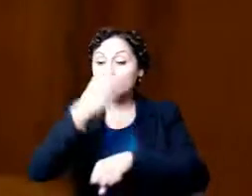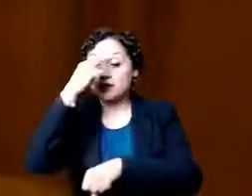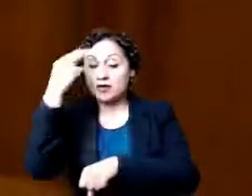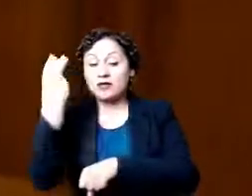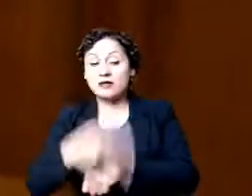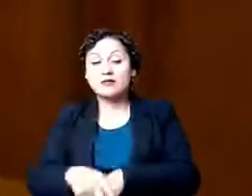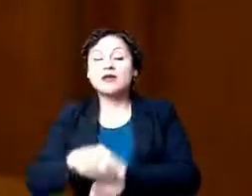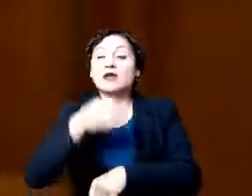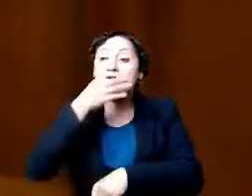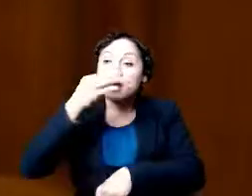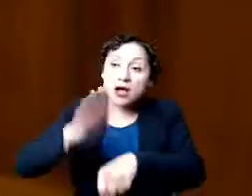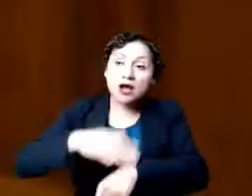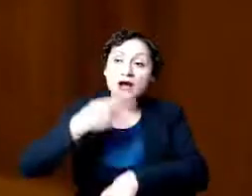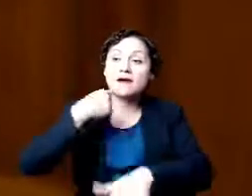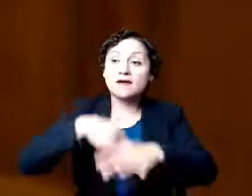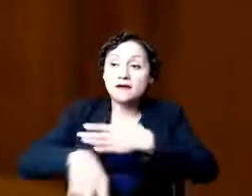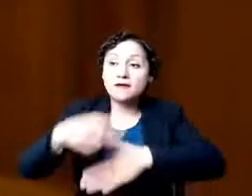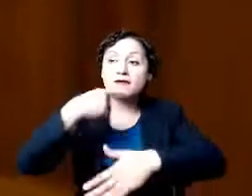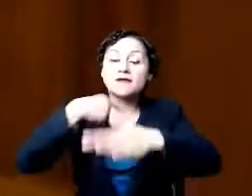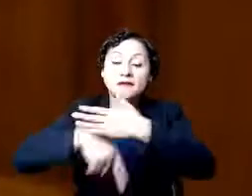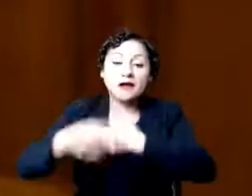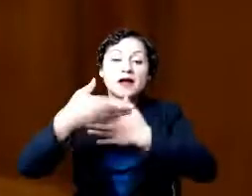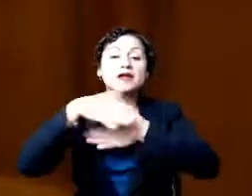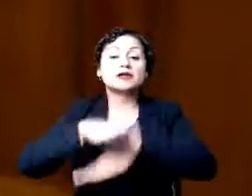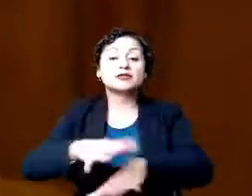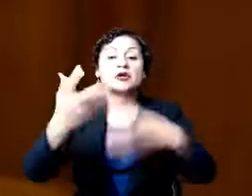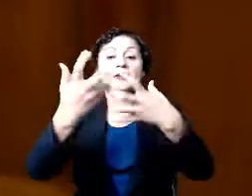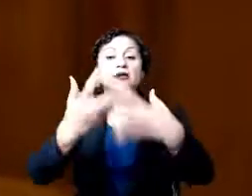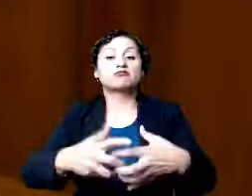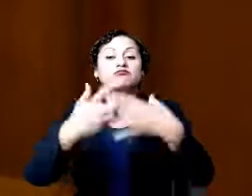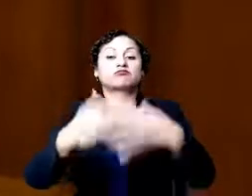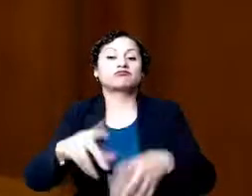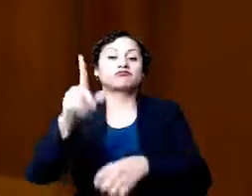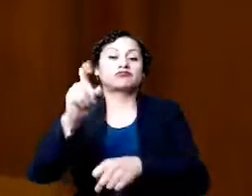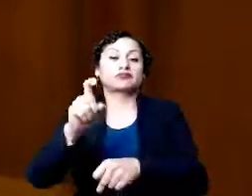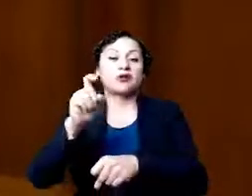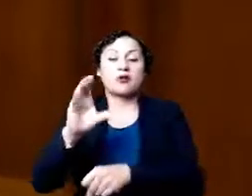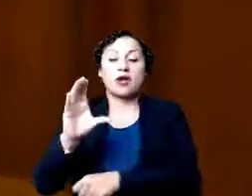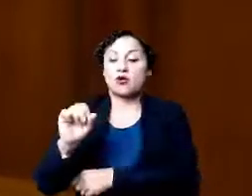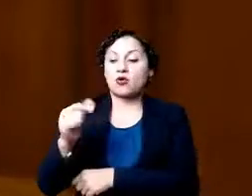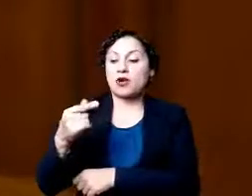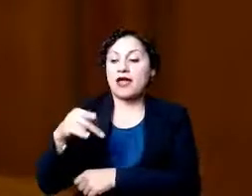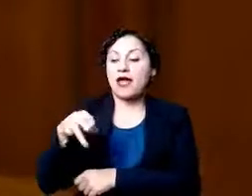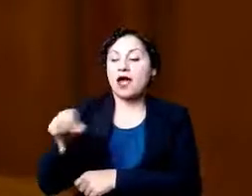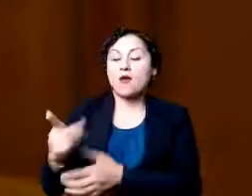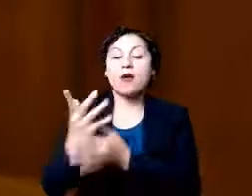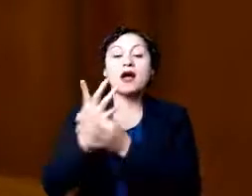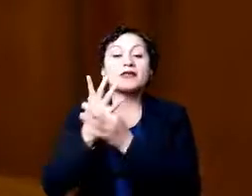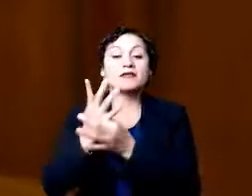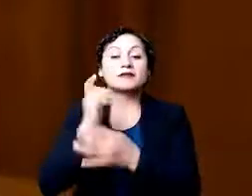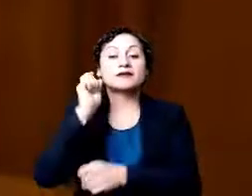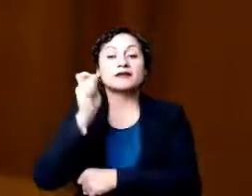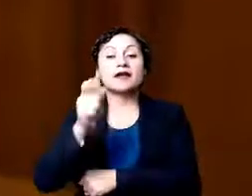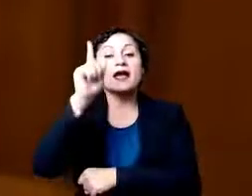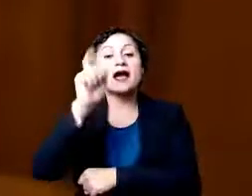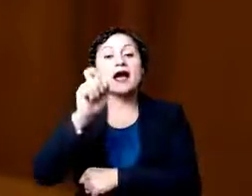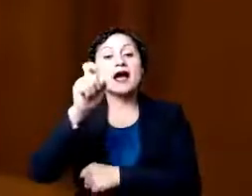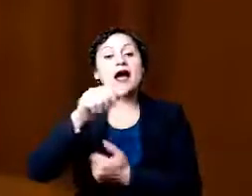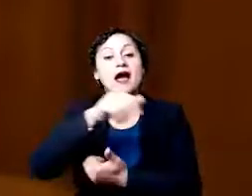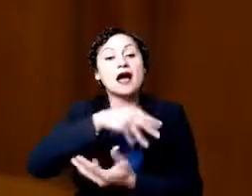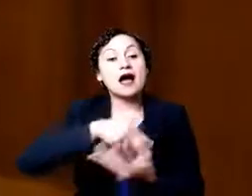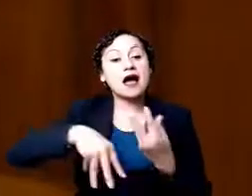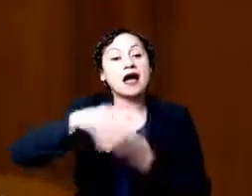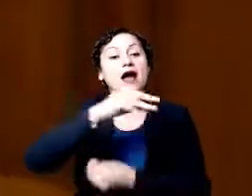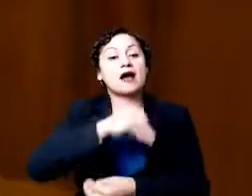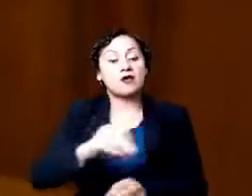a la infraestructura hidráulica según con agua la disponibilidad de agua renovable para el dedo Mex